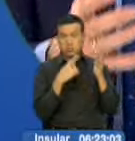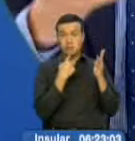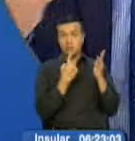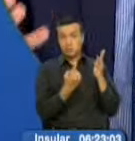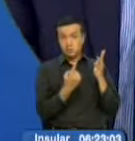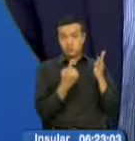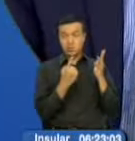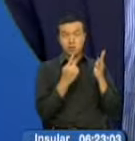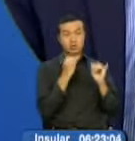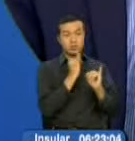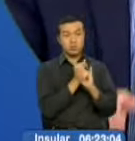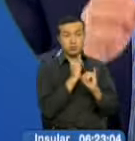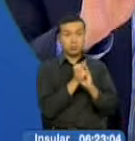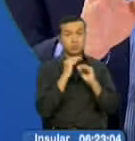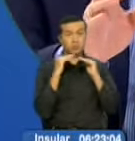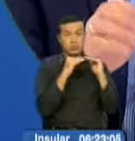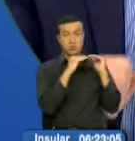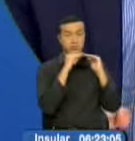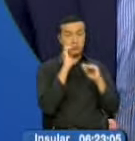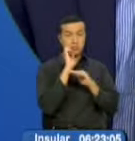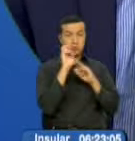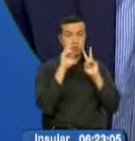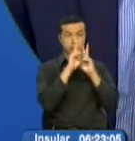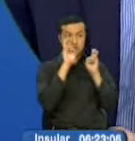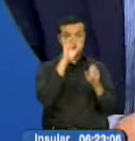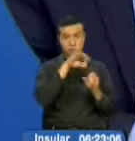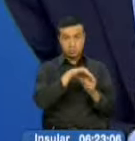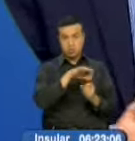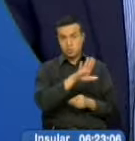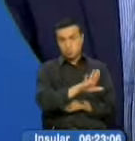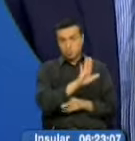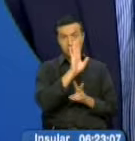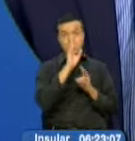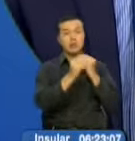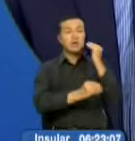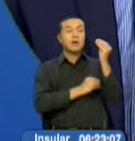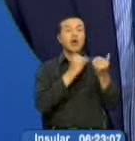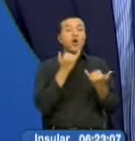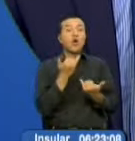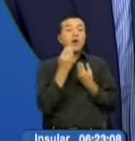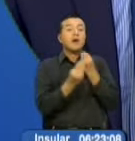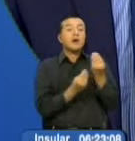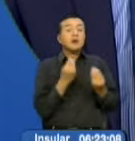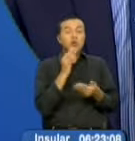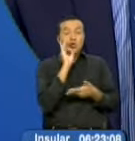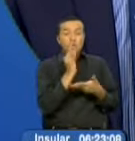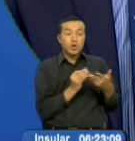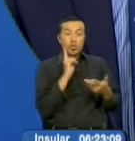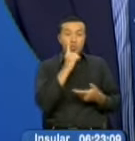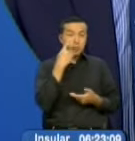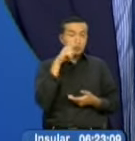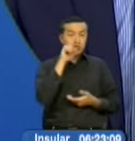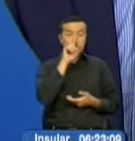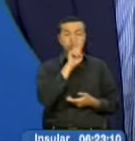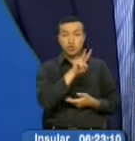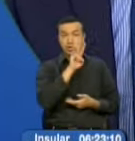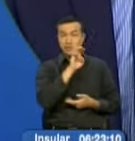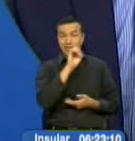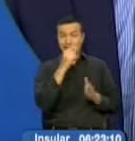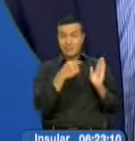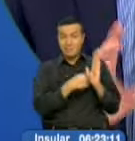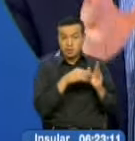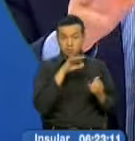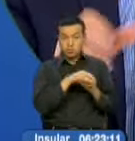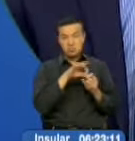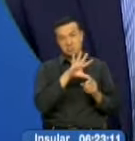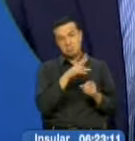refleja la institucionalidad democrática en el tema electoral. Lo que se va a hacer el día de hoy es acontar más de 1.270.000 votos, que